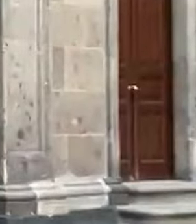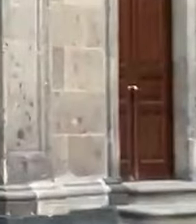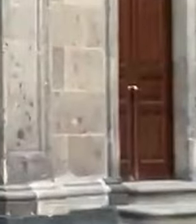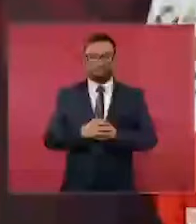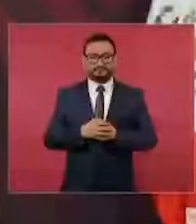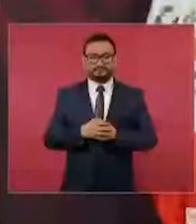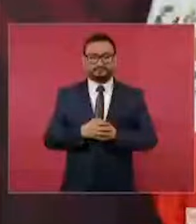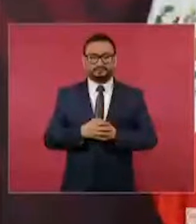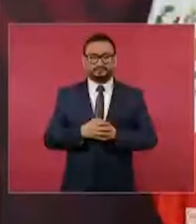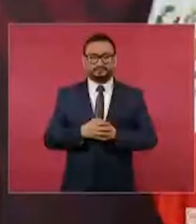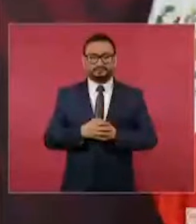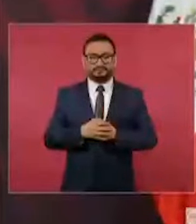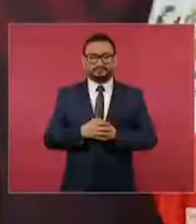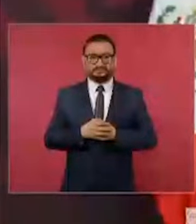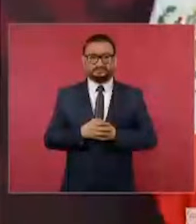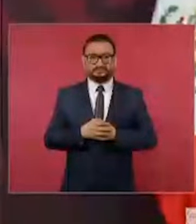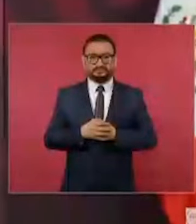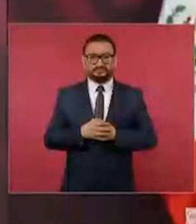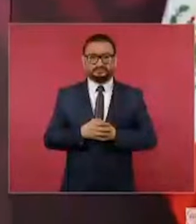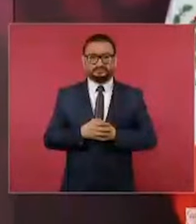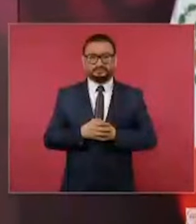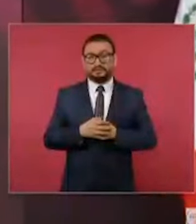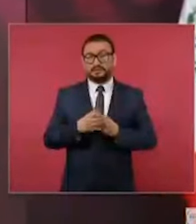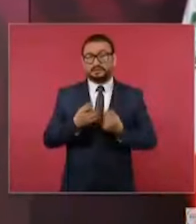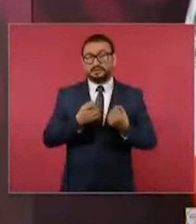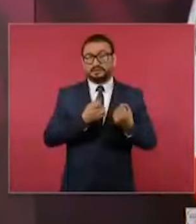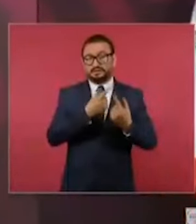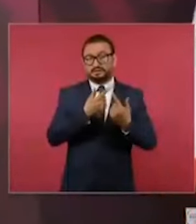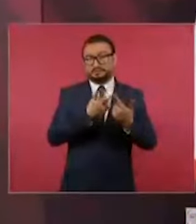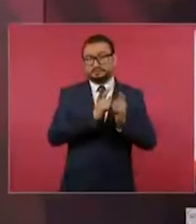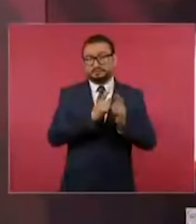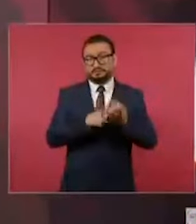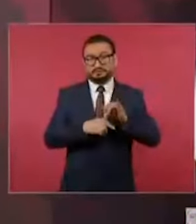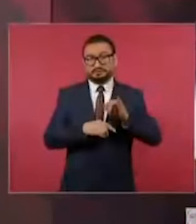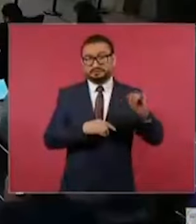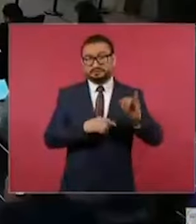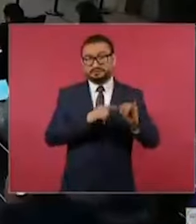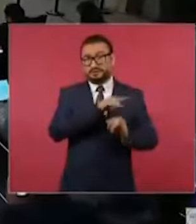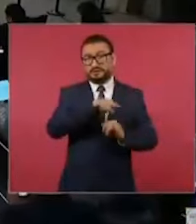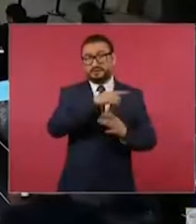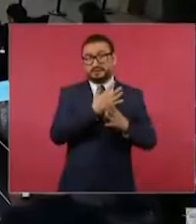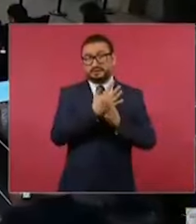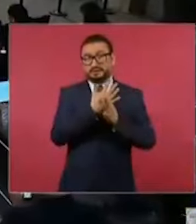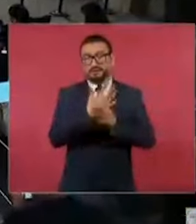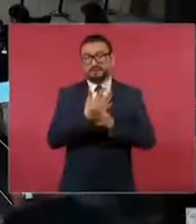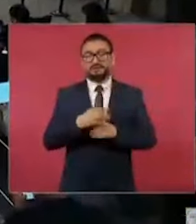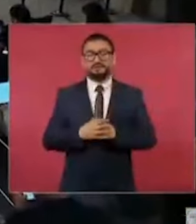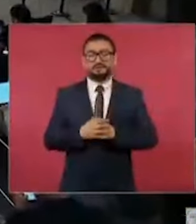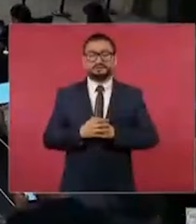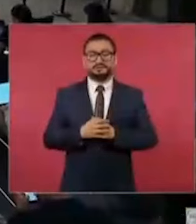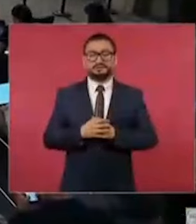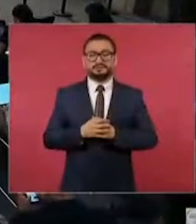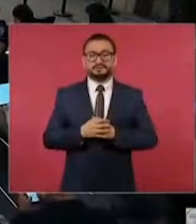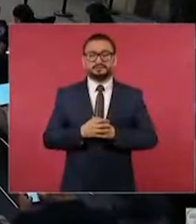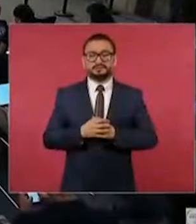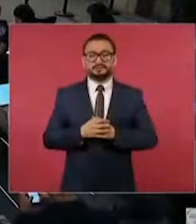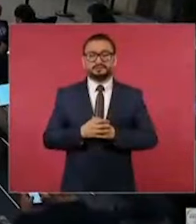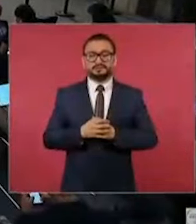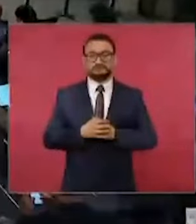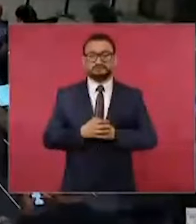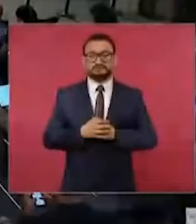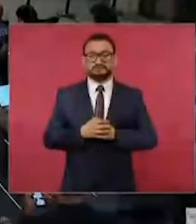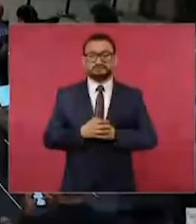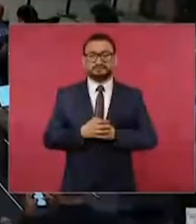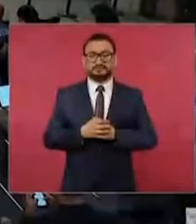presidente López Obrador destacó que ya son 23 entidades federativas las que se encuentran en el modelo Ims bienestar es